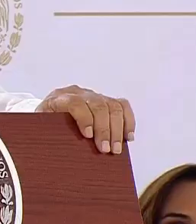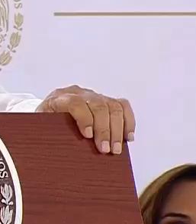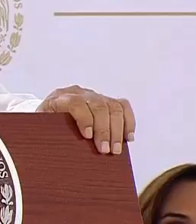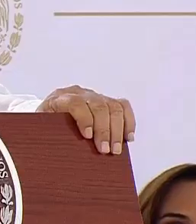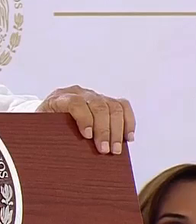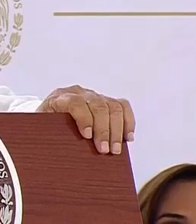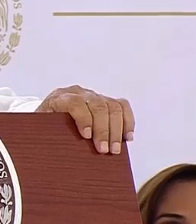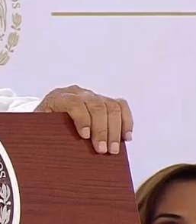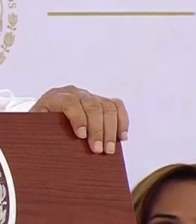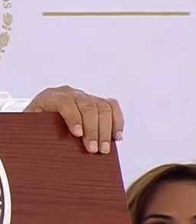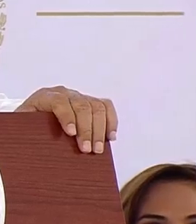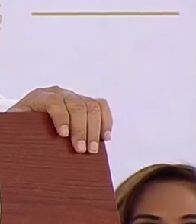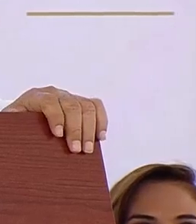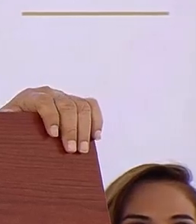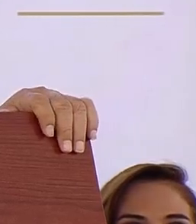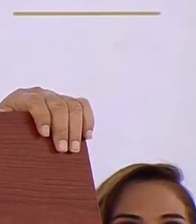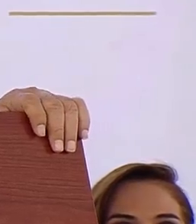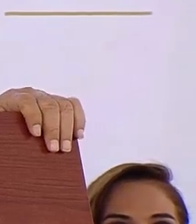En